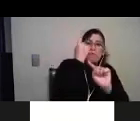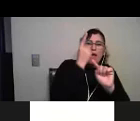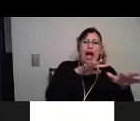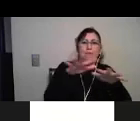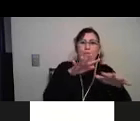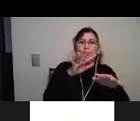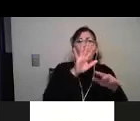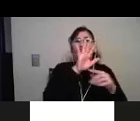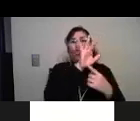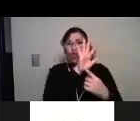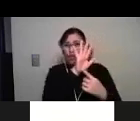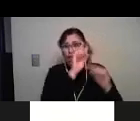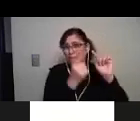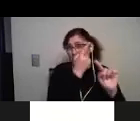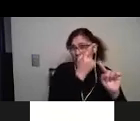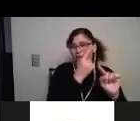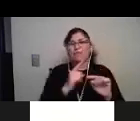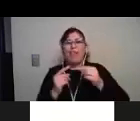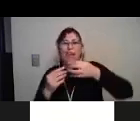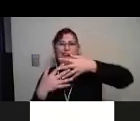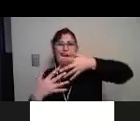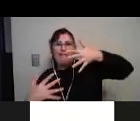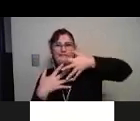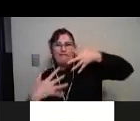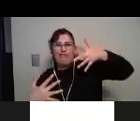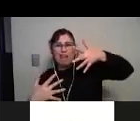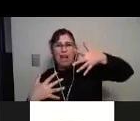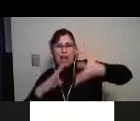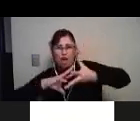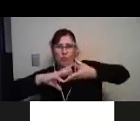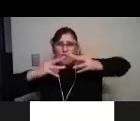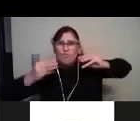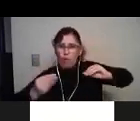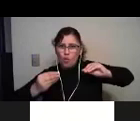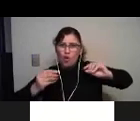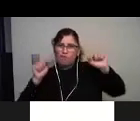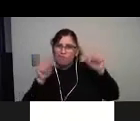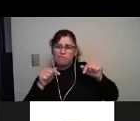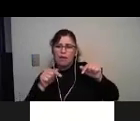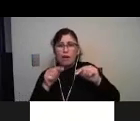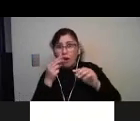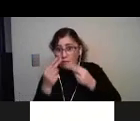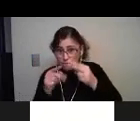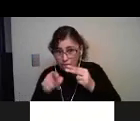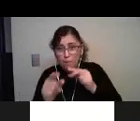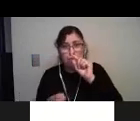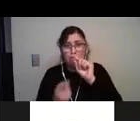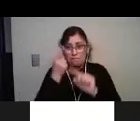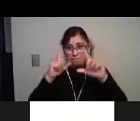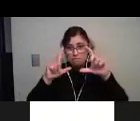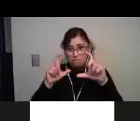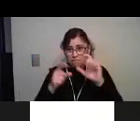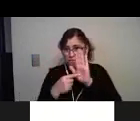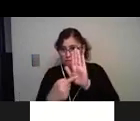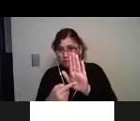con la fibra muscular propiamente tal, ¿ya? Entonces, como pueden ver en la imagen, ¿ya?, de esta manera